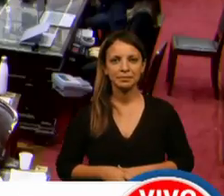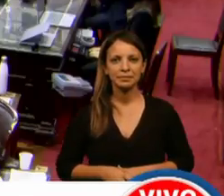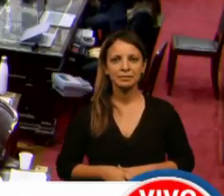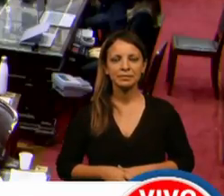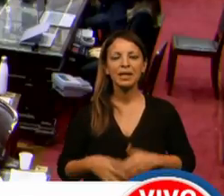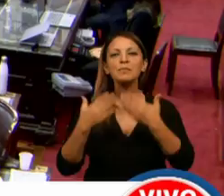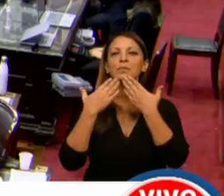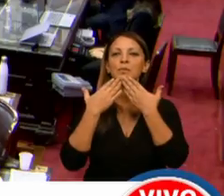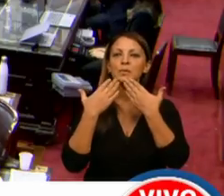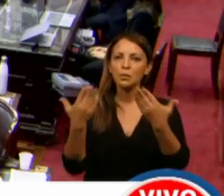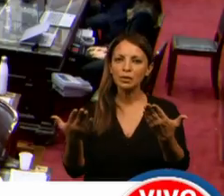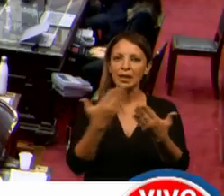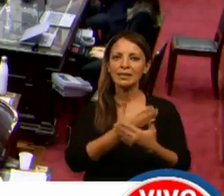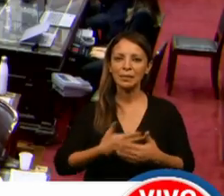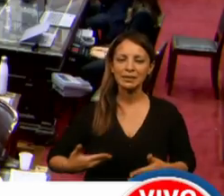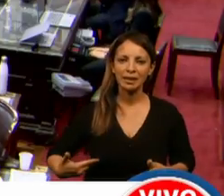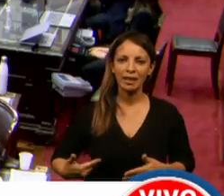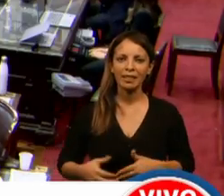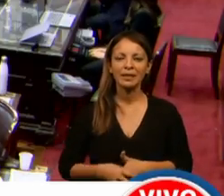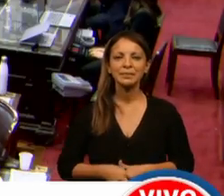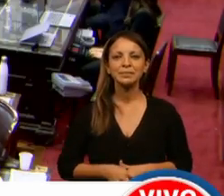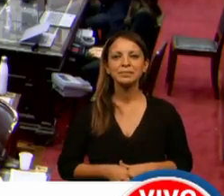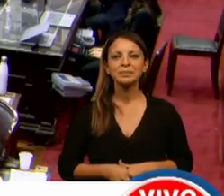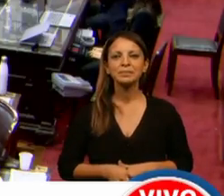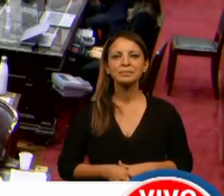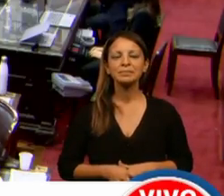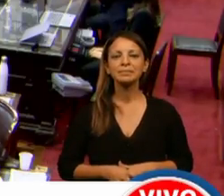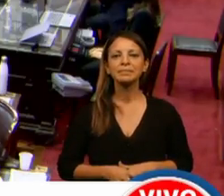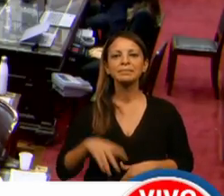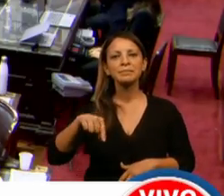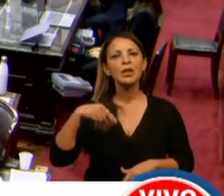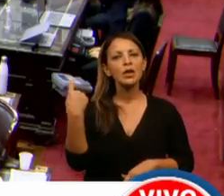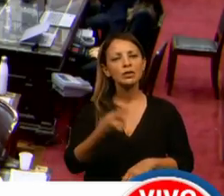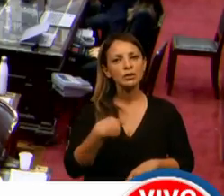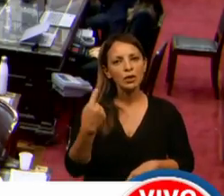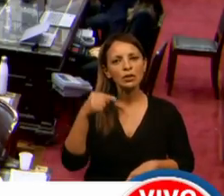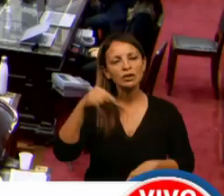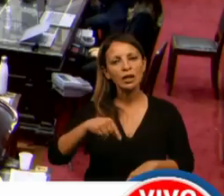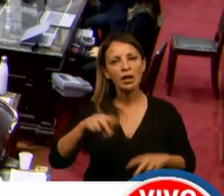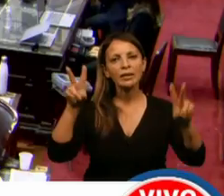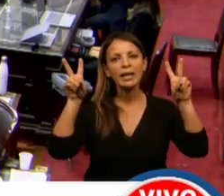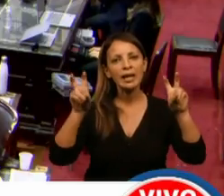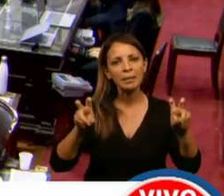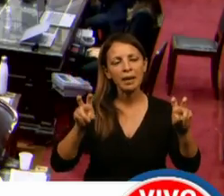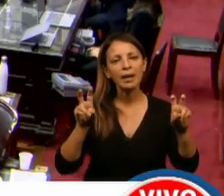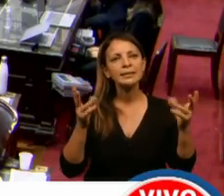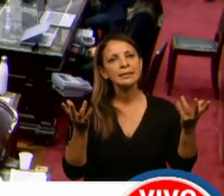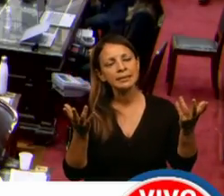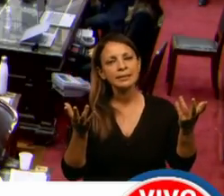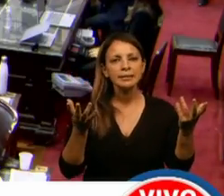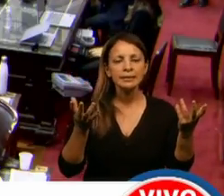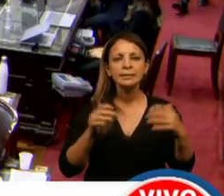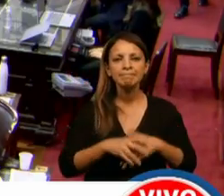gracias señor presidente estamos en un tema difícil de